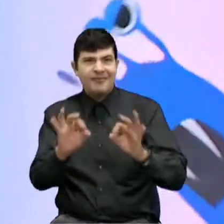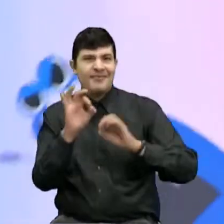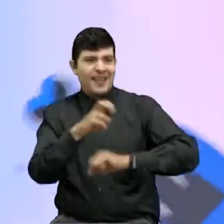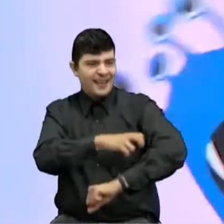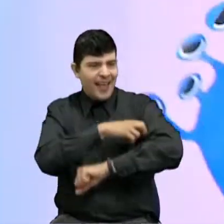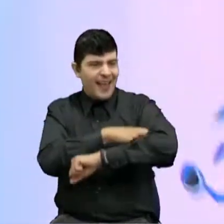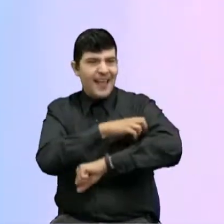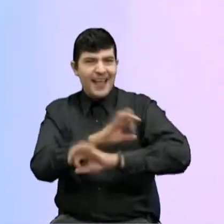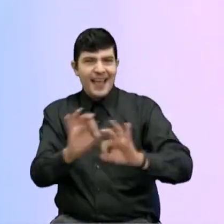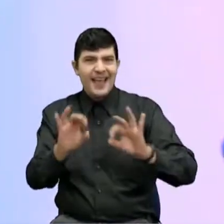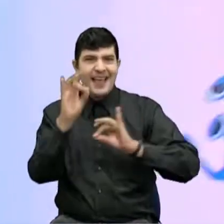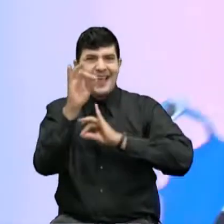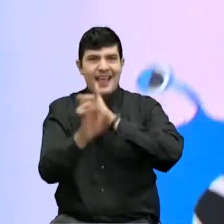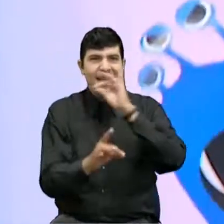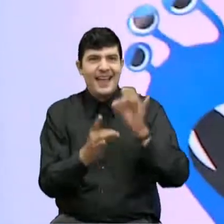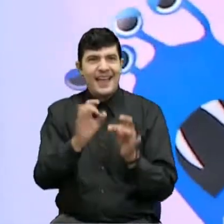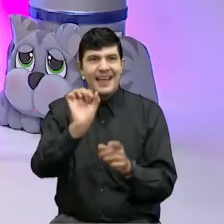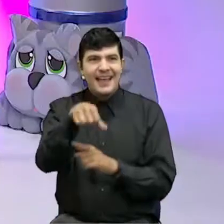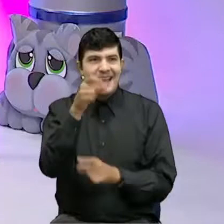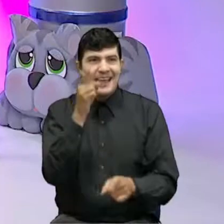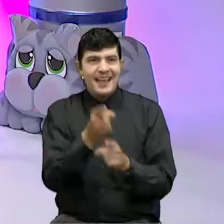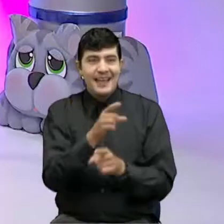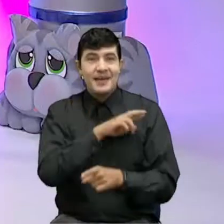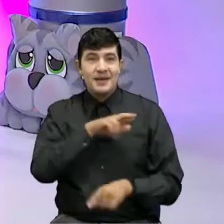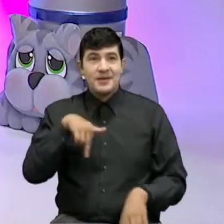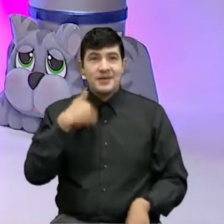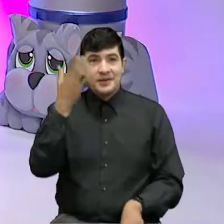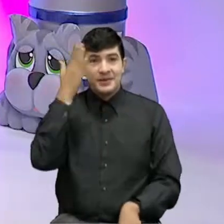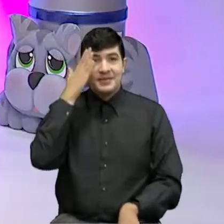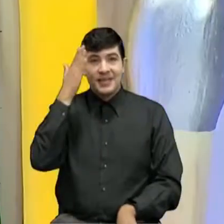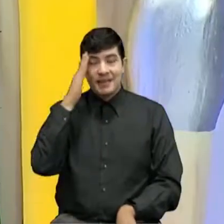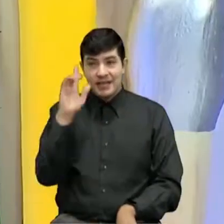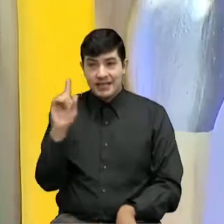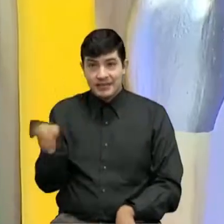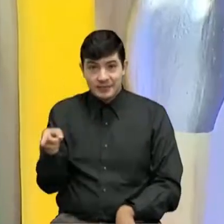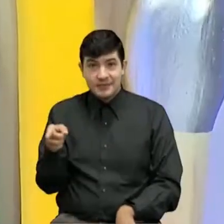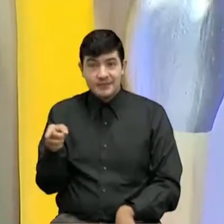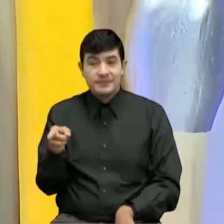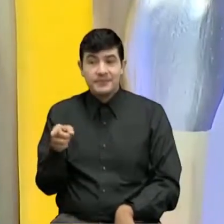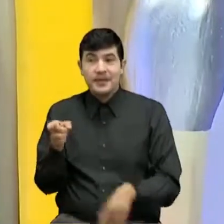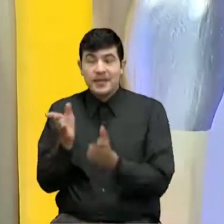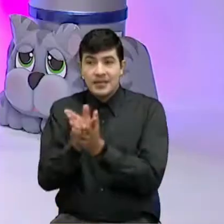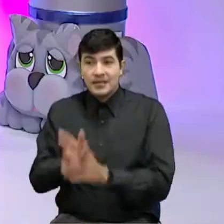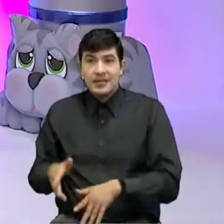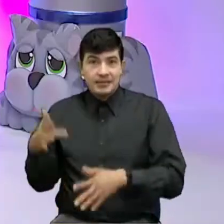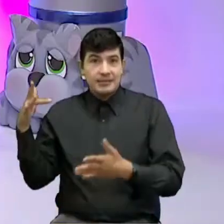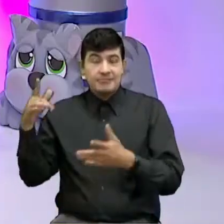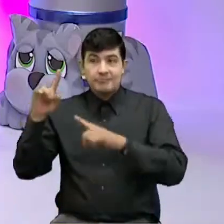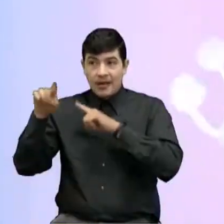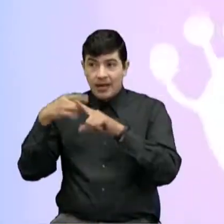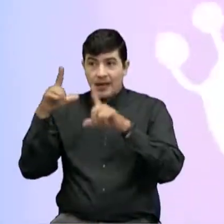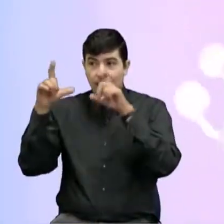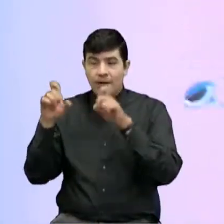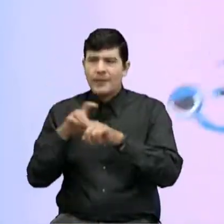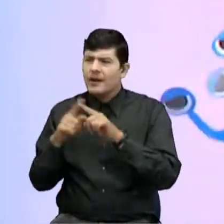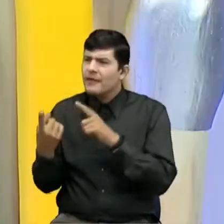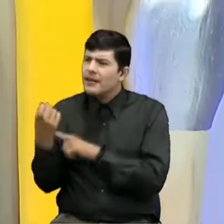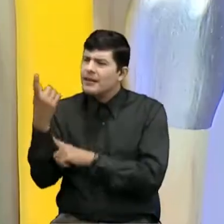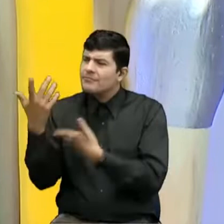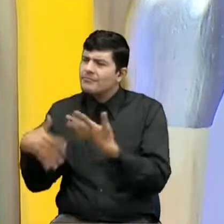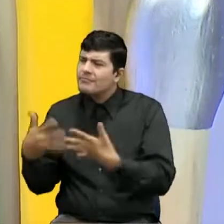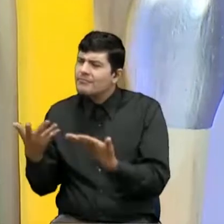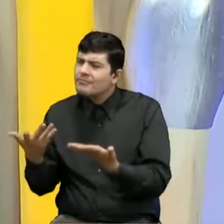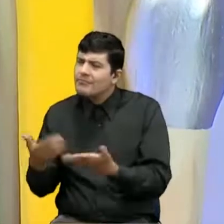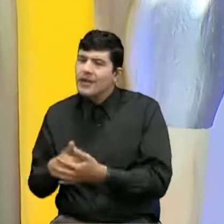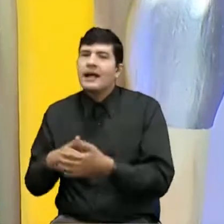Enérgicos, muy bien. Pero bueno, ya supimos que algunos niños vinieron por fotos, ¿cierto? ¿Qué nos falta, profe? Vamos a pasar lista. Vamos a